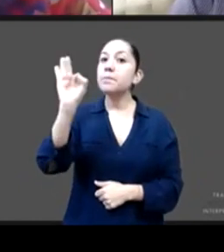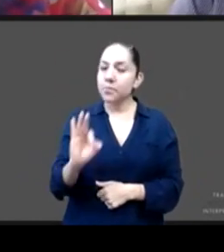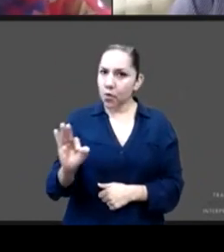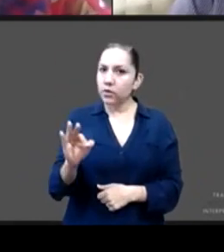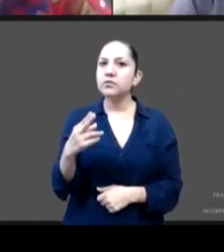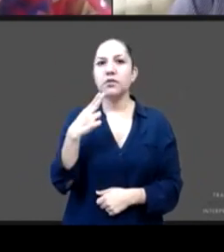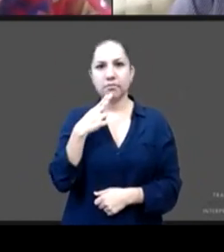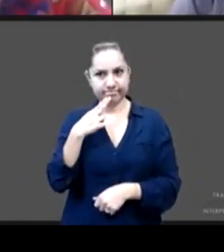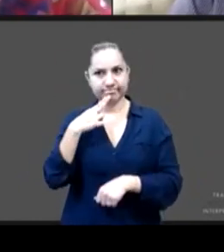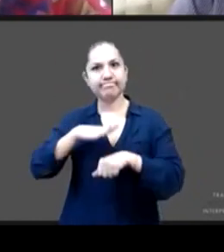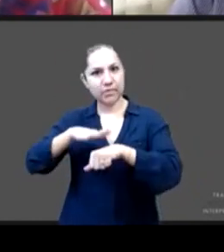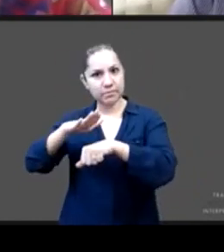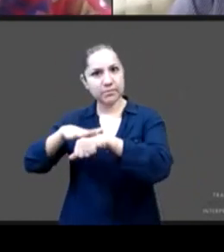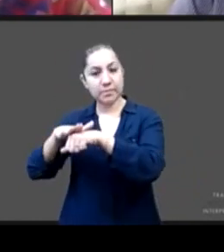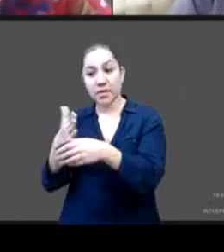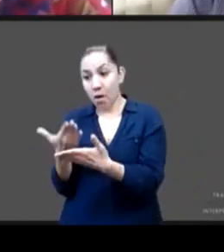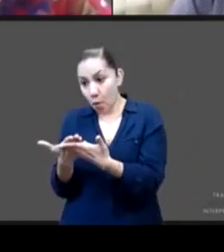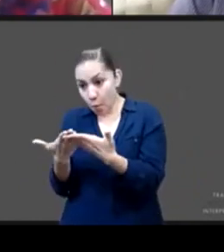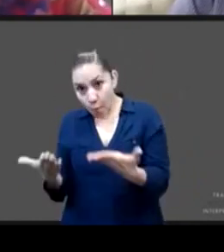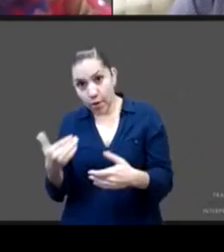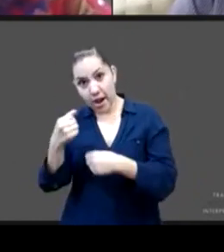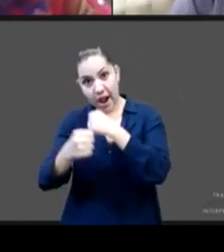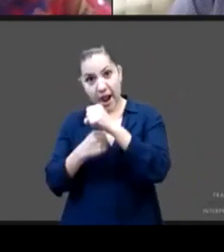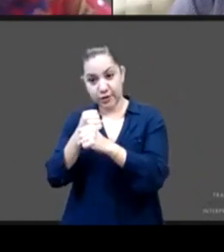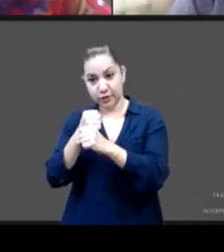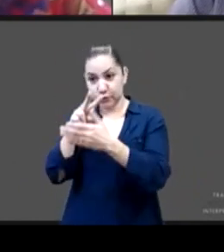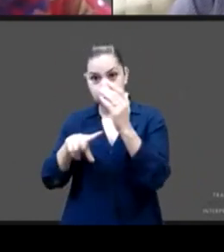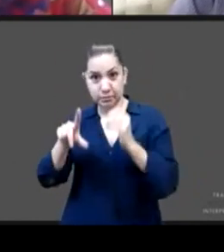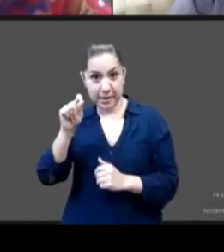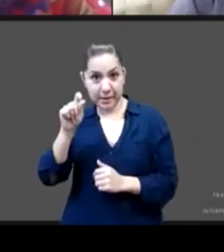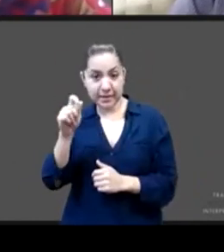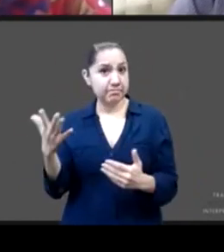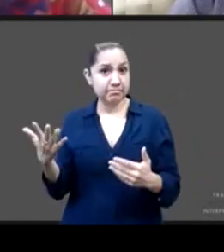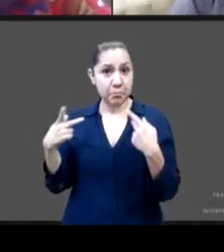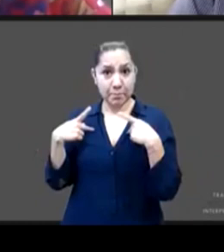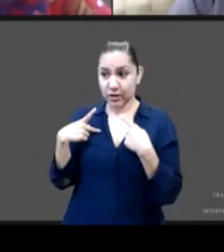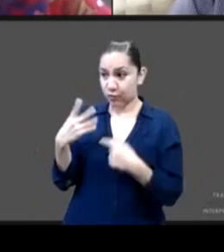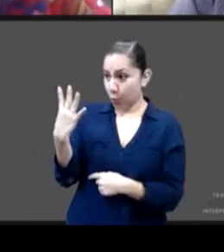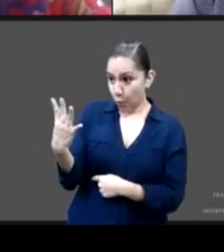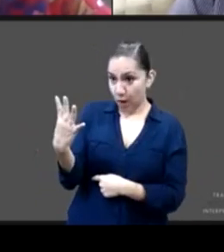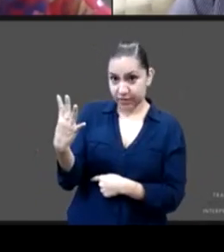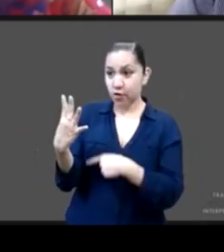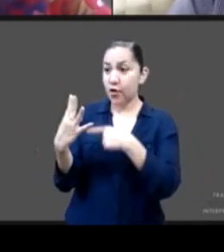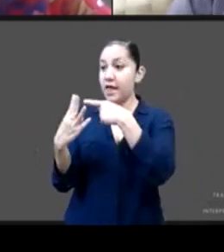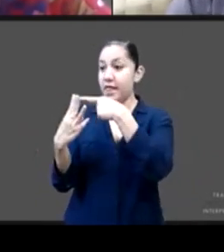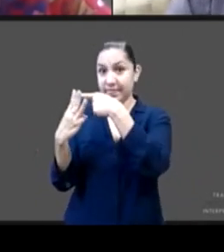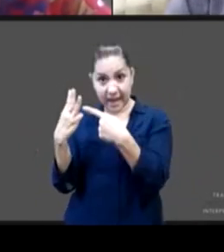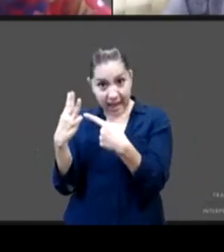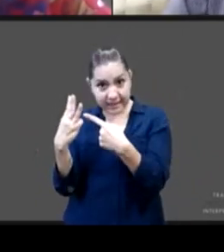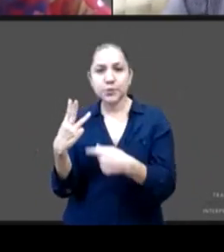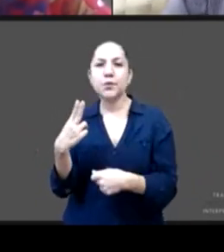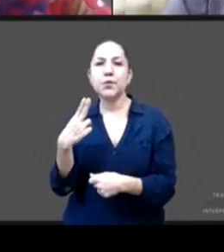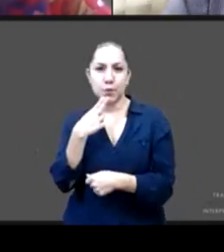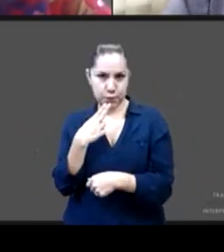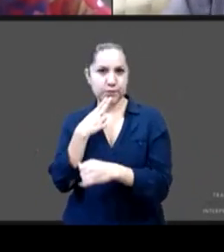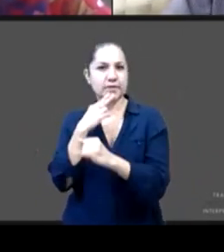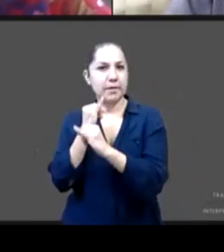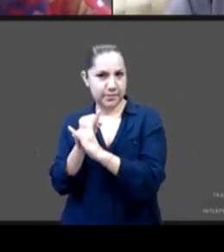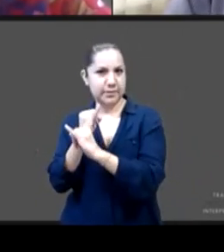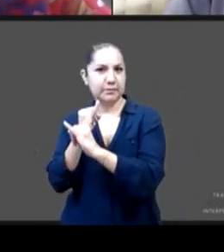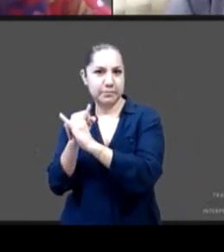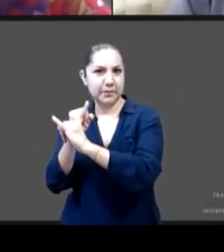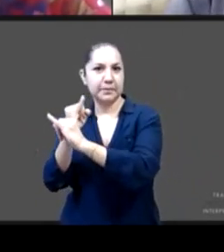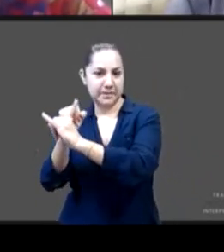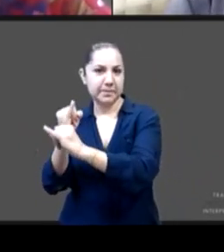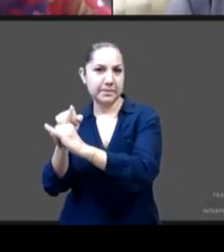terminar este año con aproximadamente 3 de cada 4 personas en nuestro país que tienen acceso a la